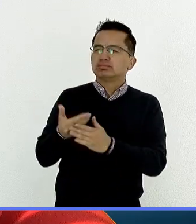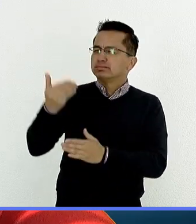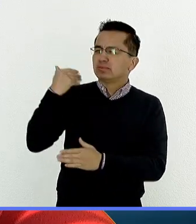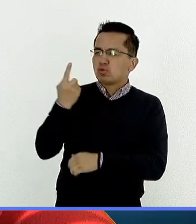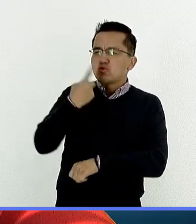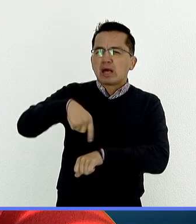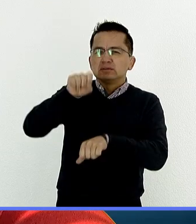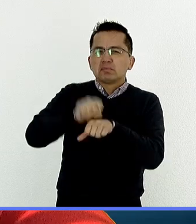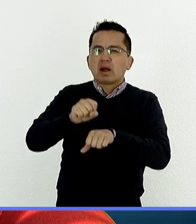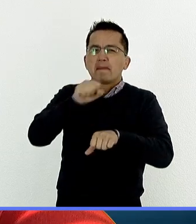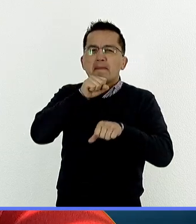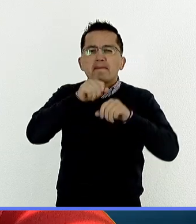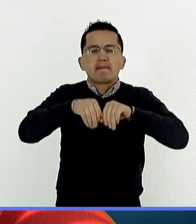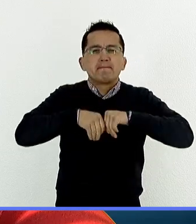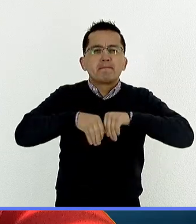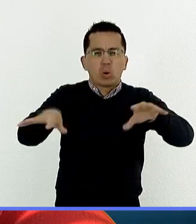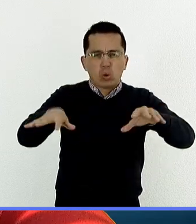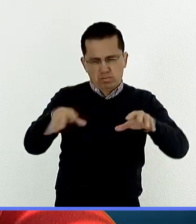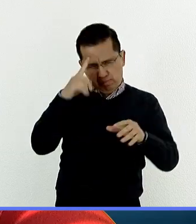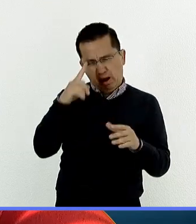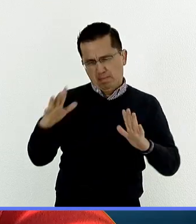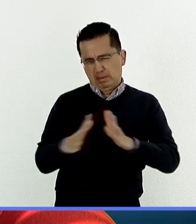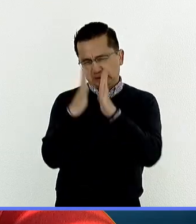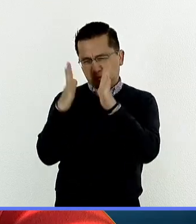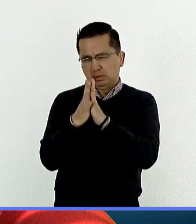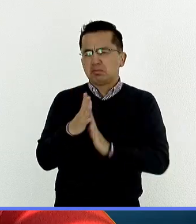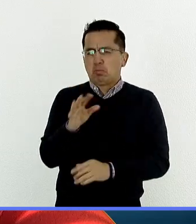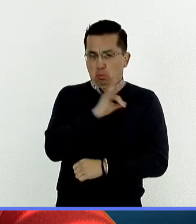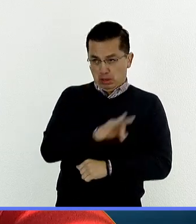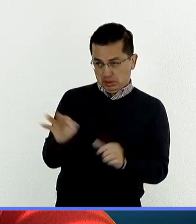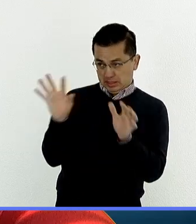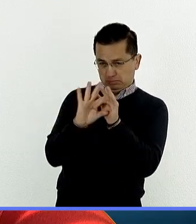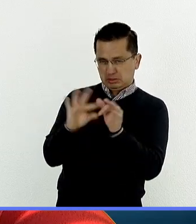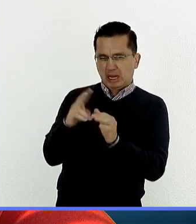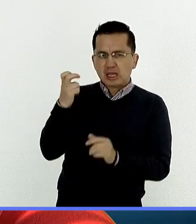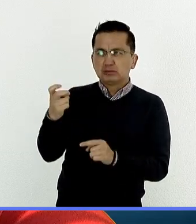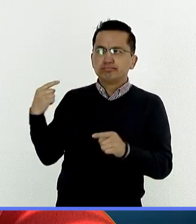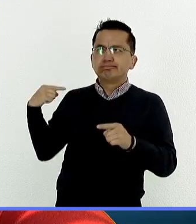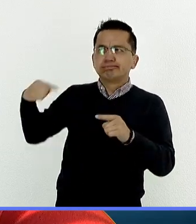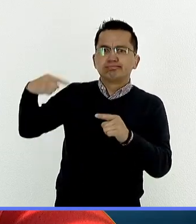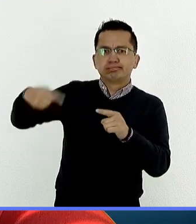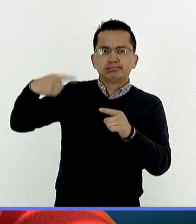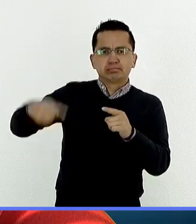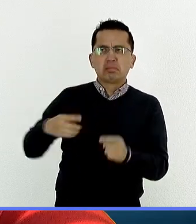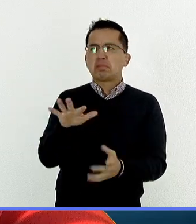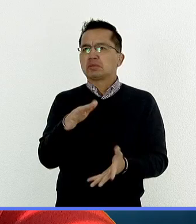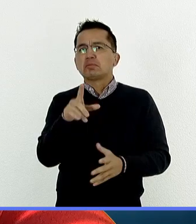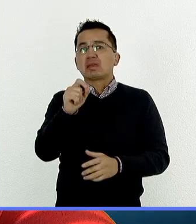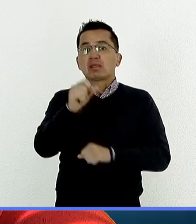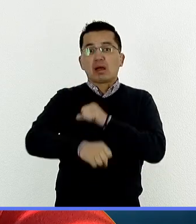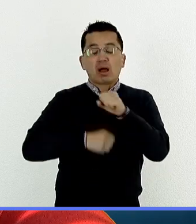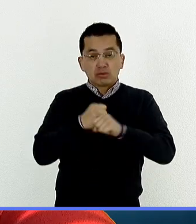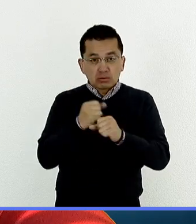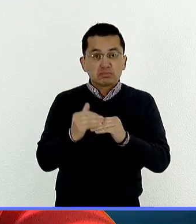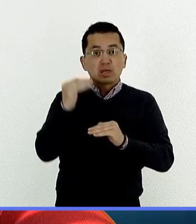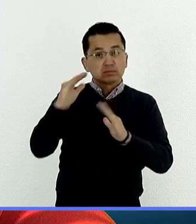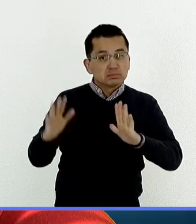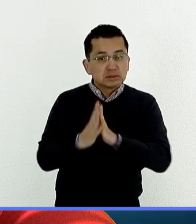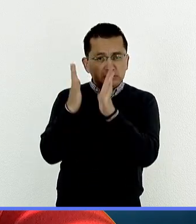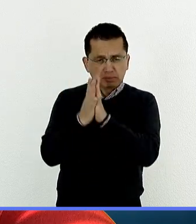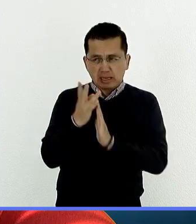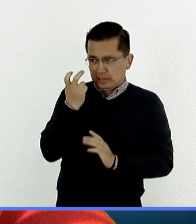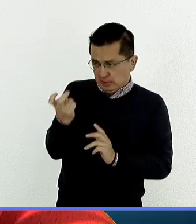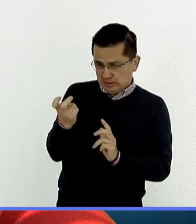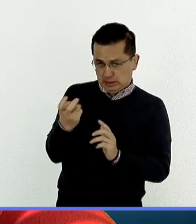platíquenos de este concurso que tiene más de dos décadas de experiencia Cómo se ha transformado y Por qué es importante hoy estar